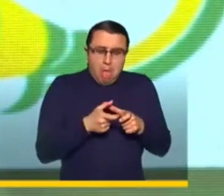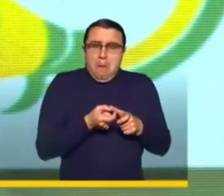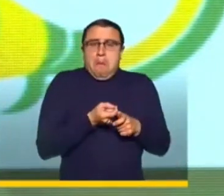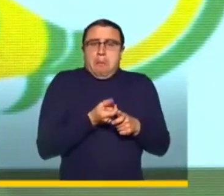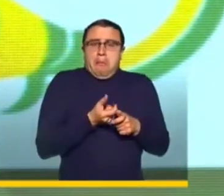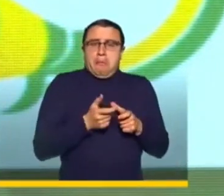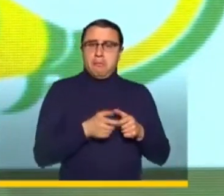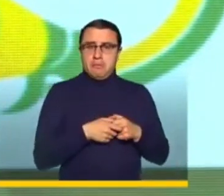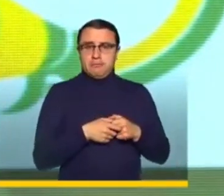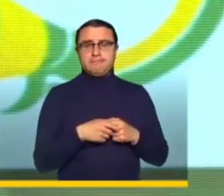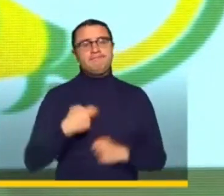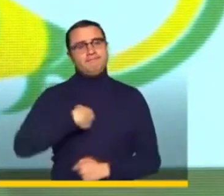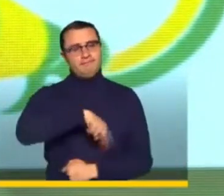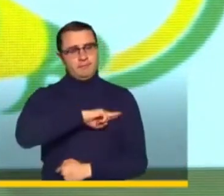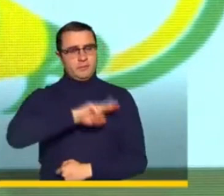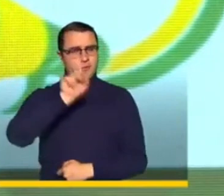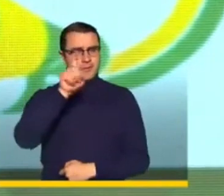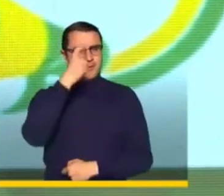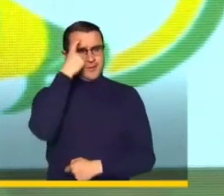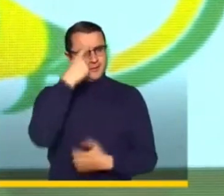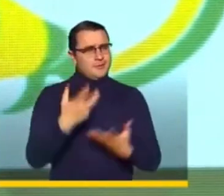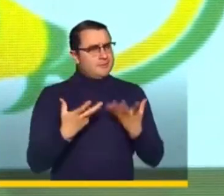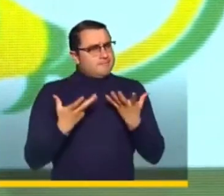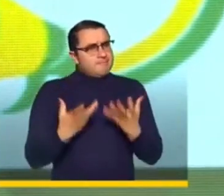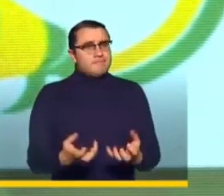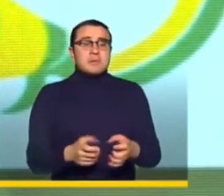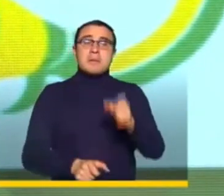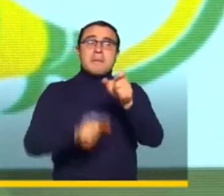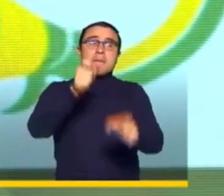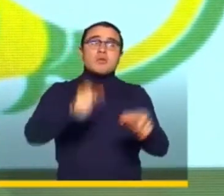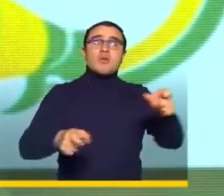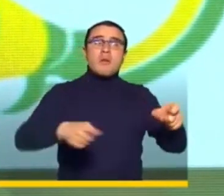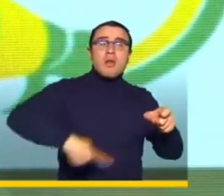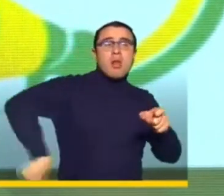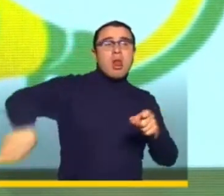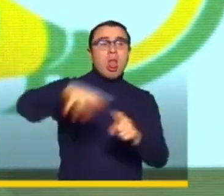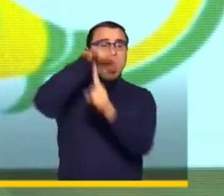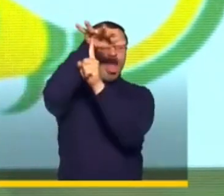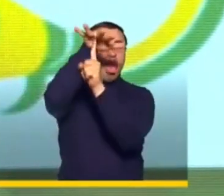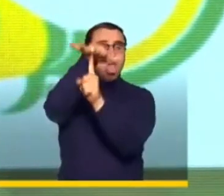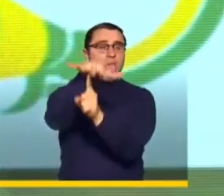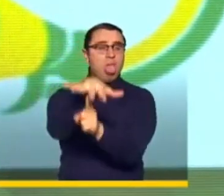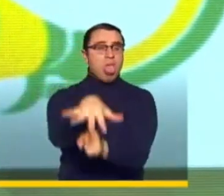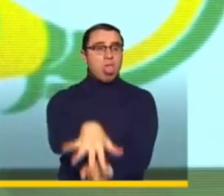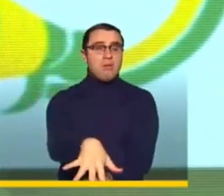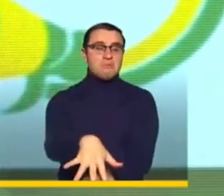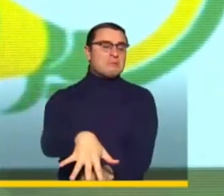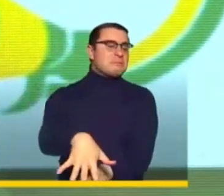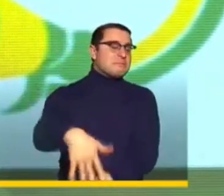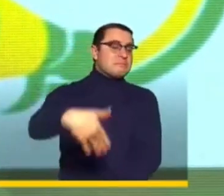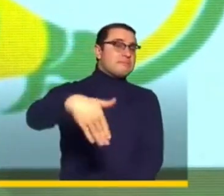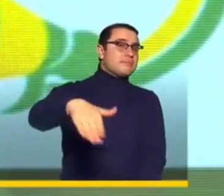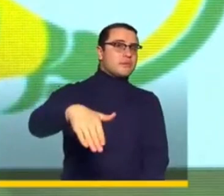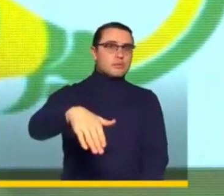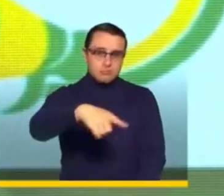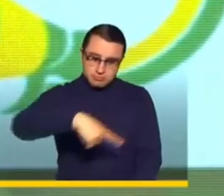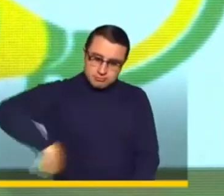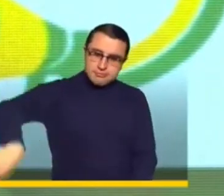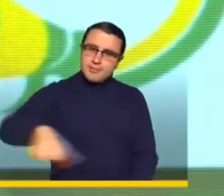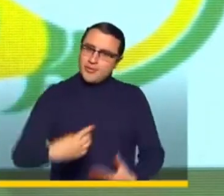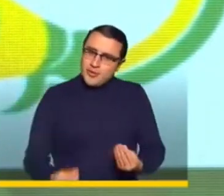Nosotros lo que queremos en este gobierno es que la gente que llaman marginada tenga el